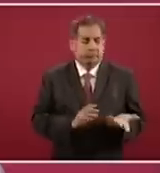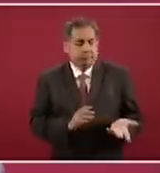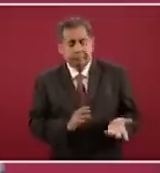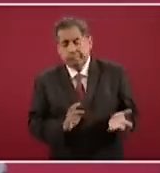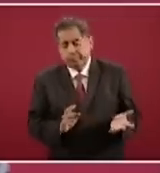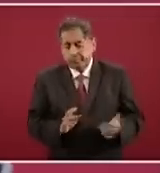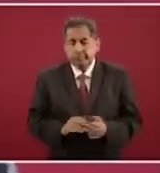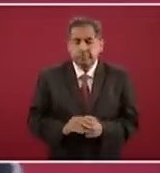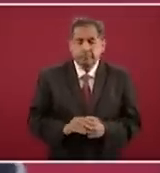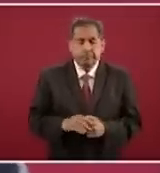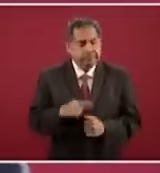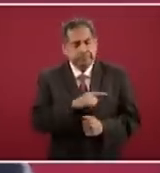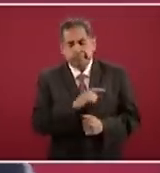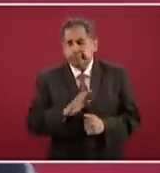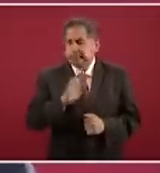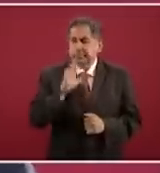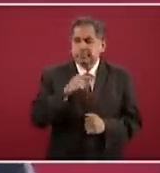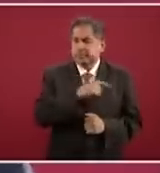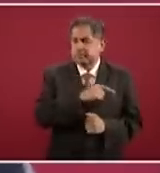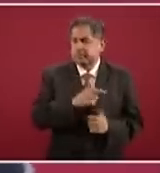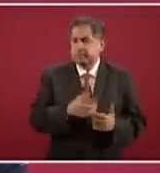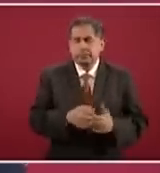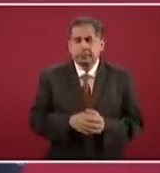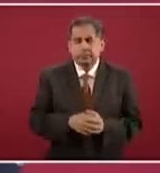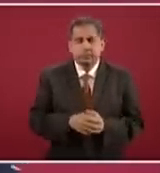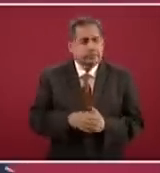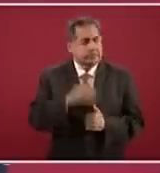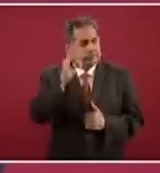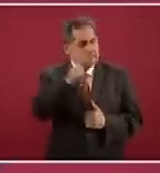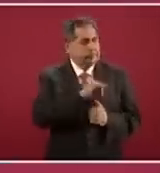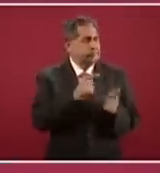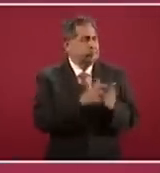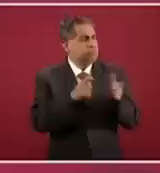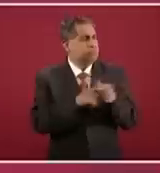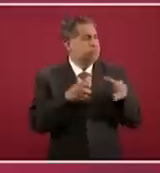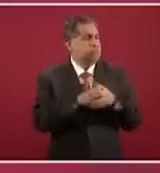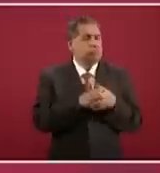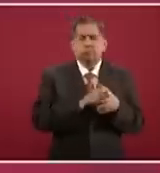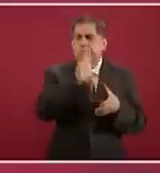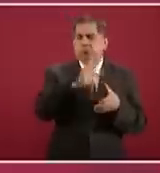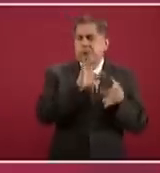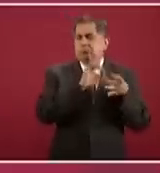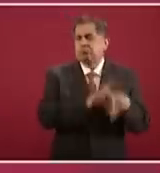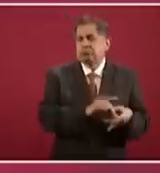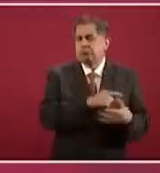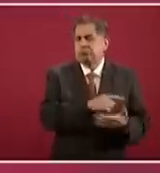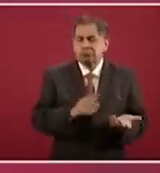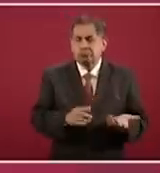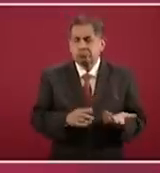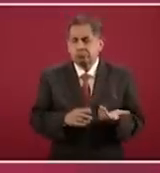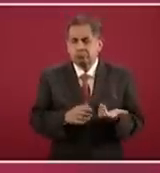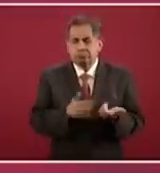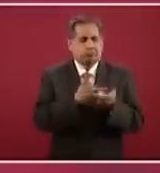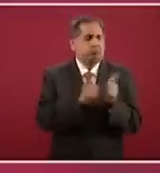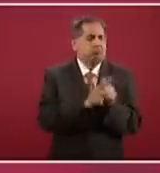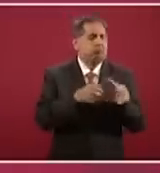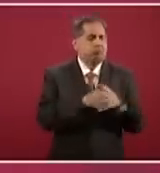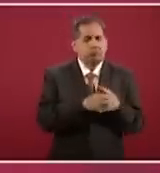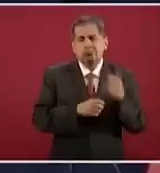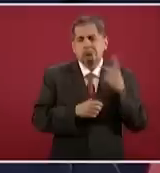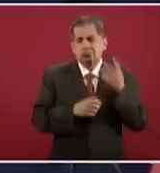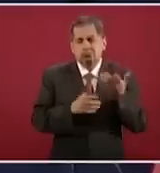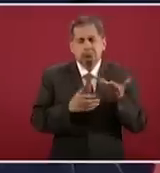Él parece el jefe de un sector, de un partido, que